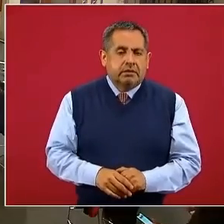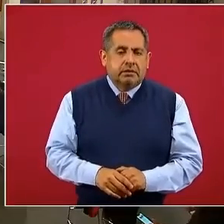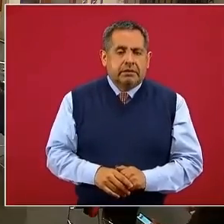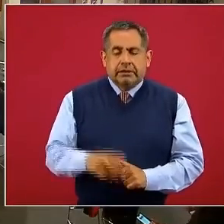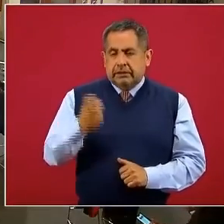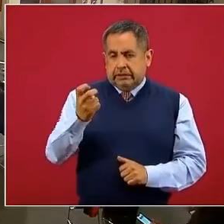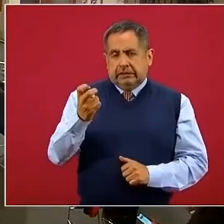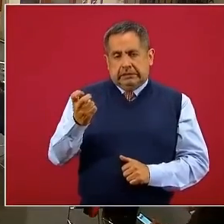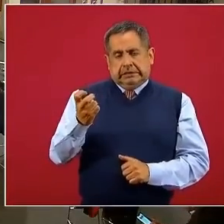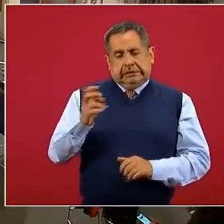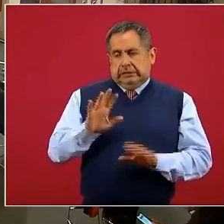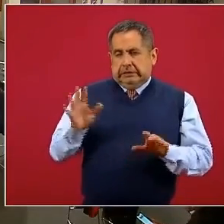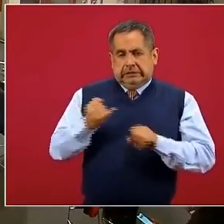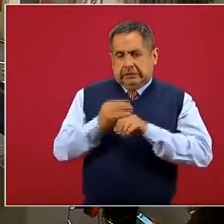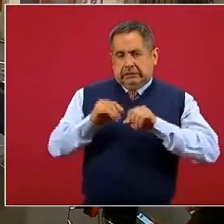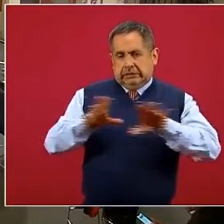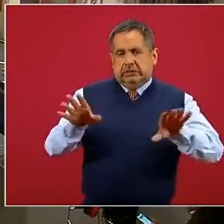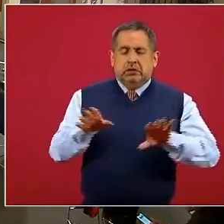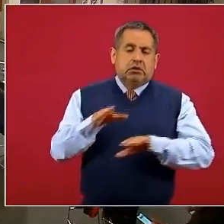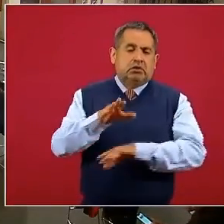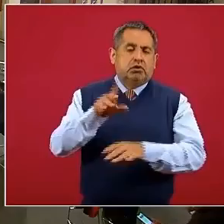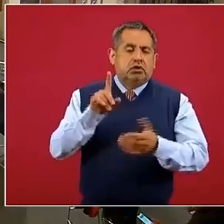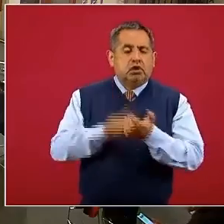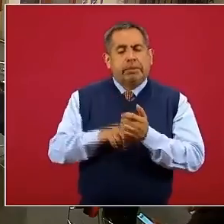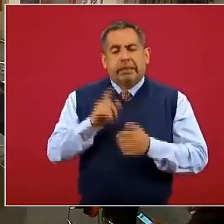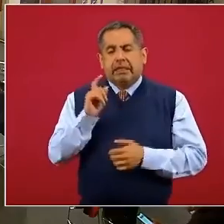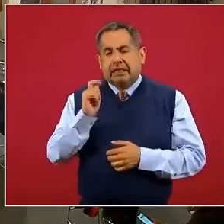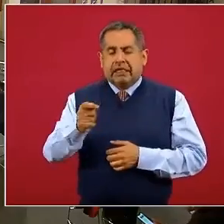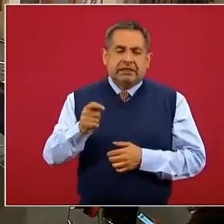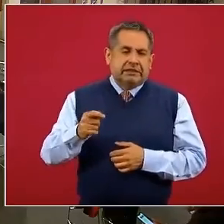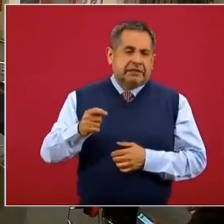entonces esta sería la información en relación a los escenarios nacionales que tenemos.